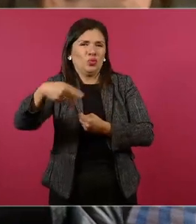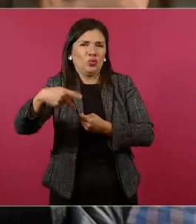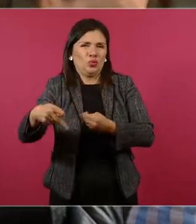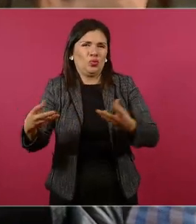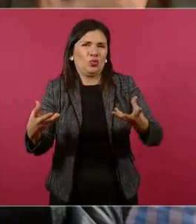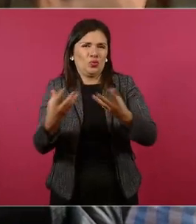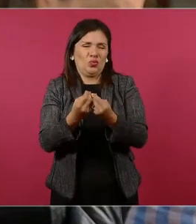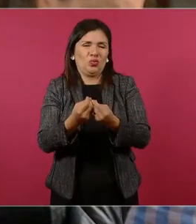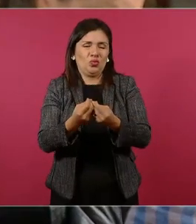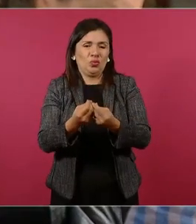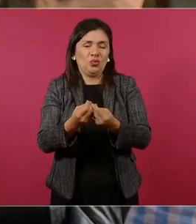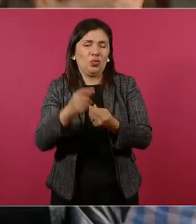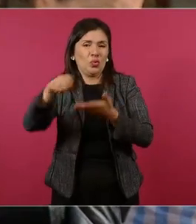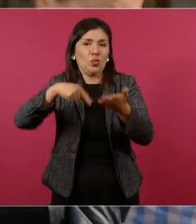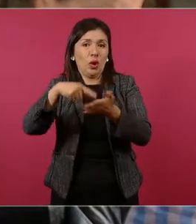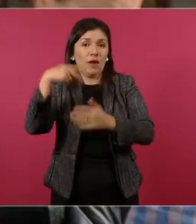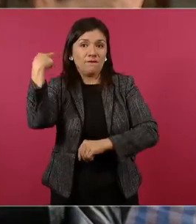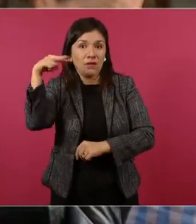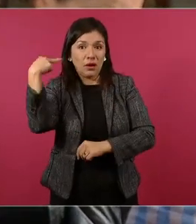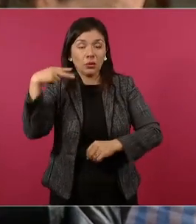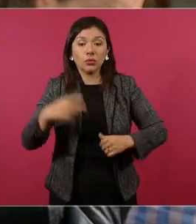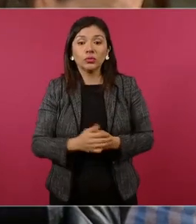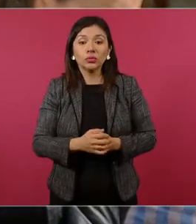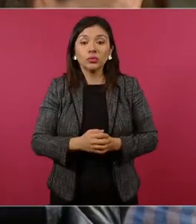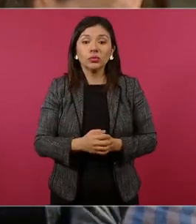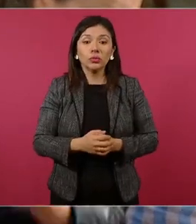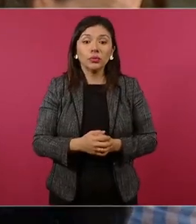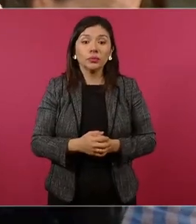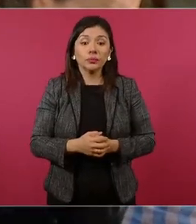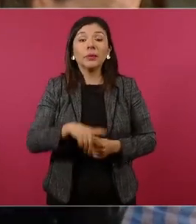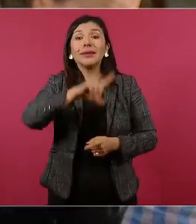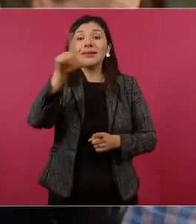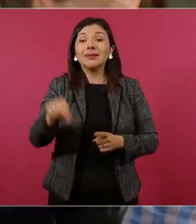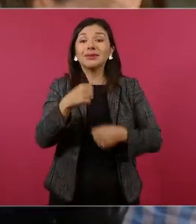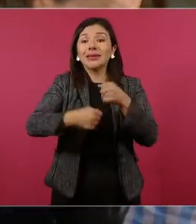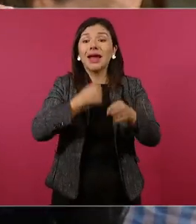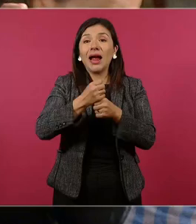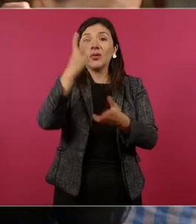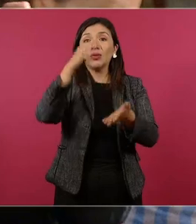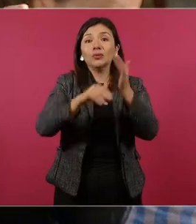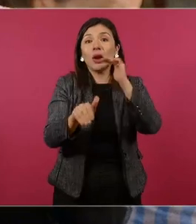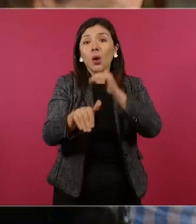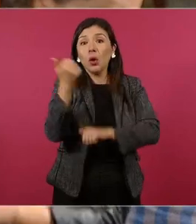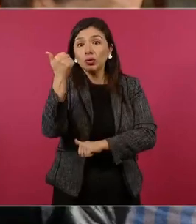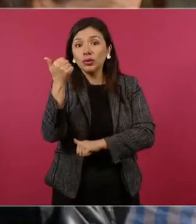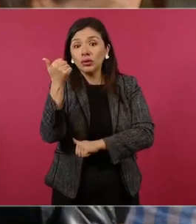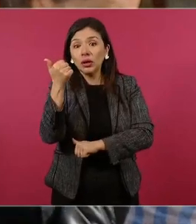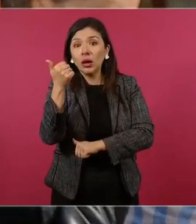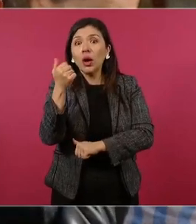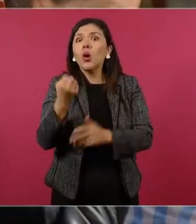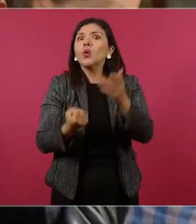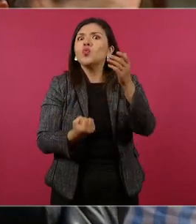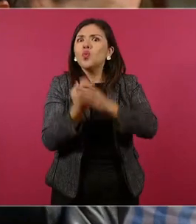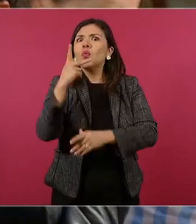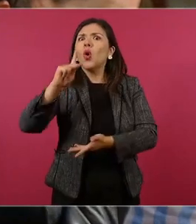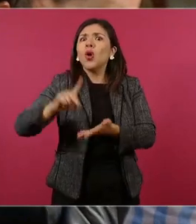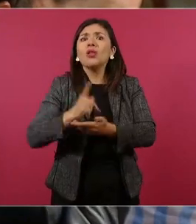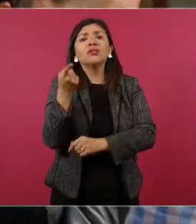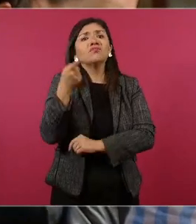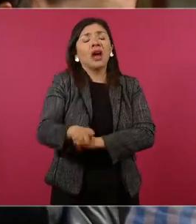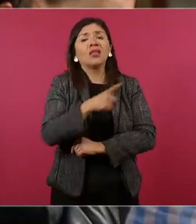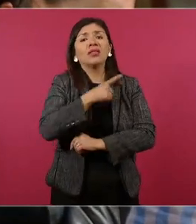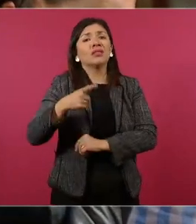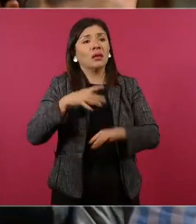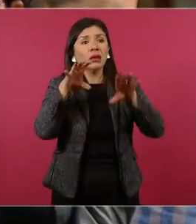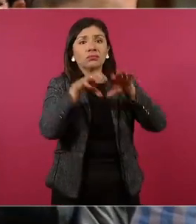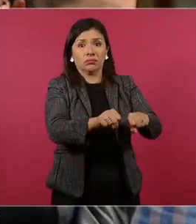En en Veracruz y en el 2011 sale una orden de aprehensión Ah